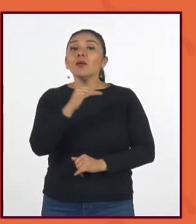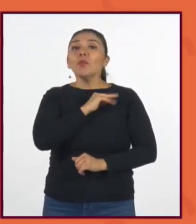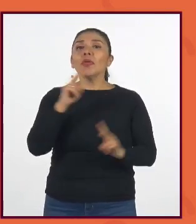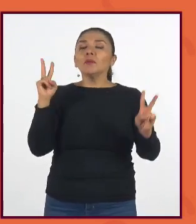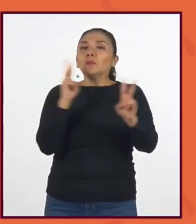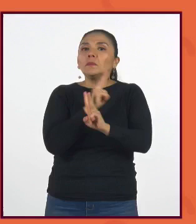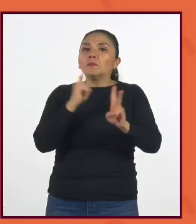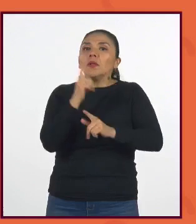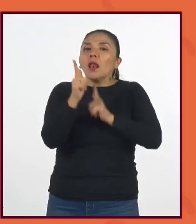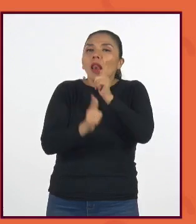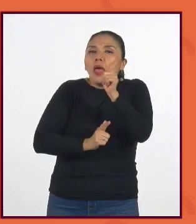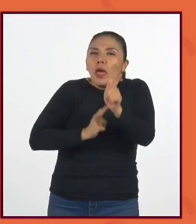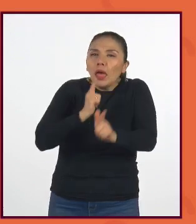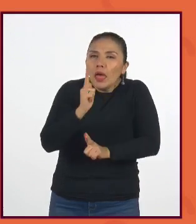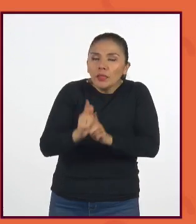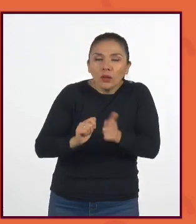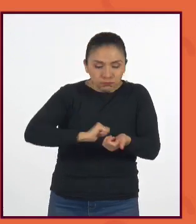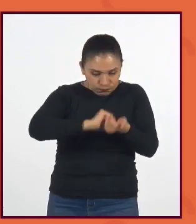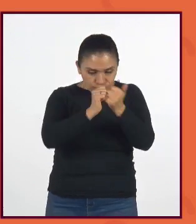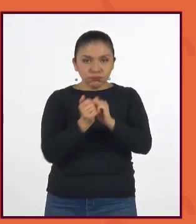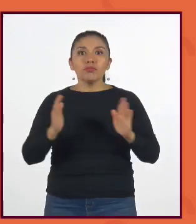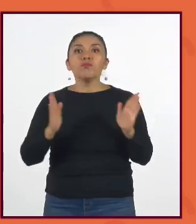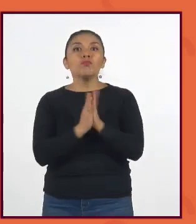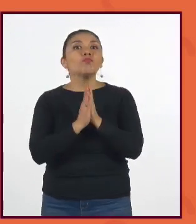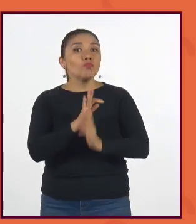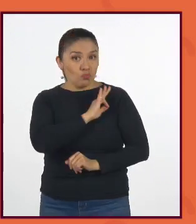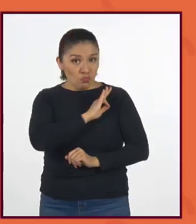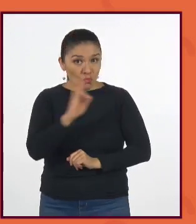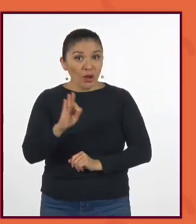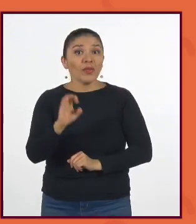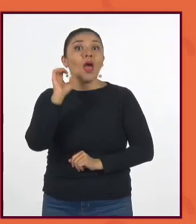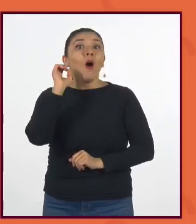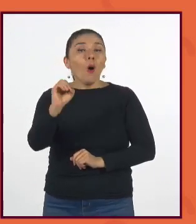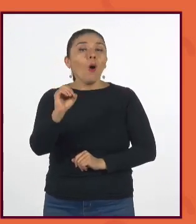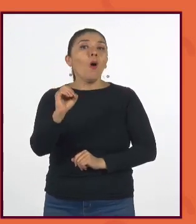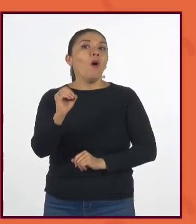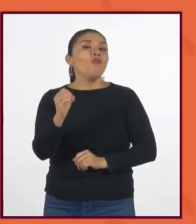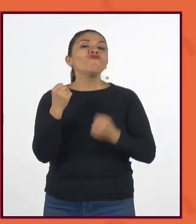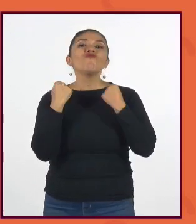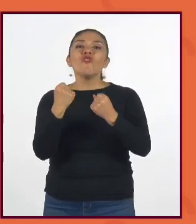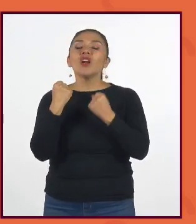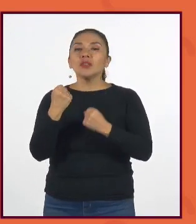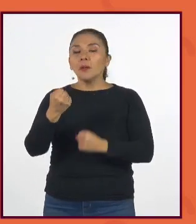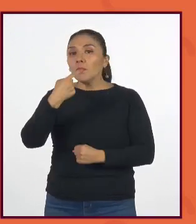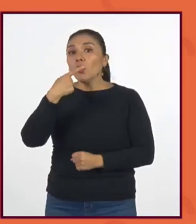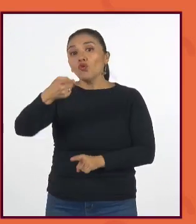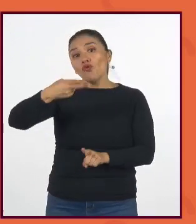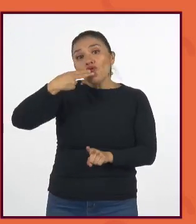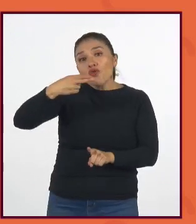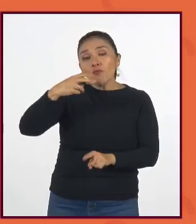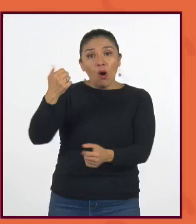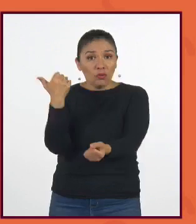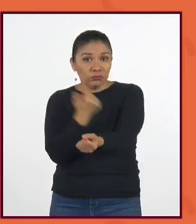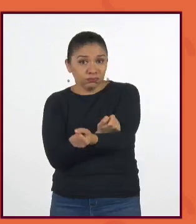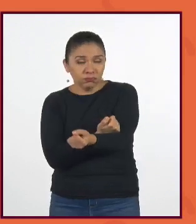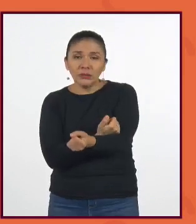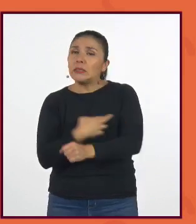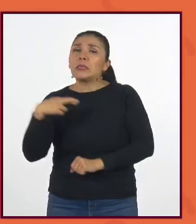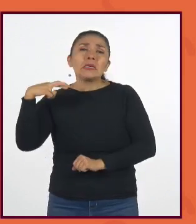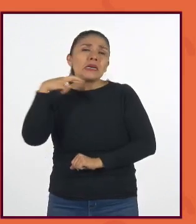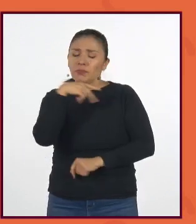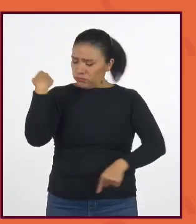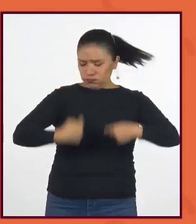puede provocar muerte repentina o por sobredosis. Entonces, si se fuma o se inyecta, los efectos son